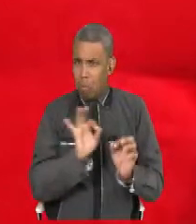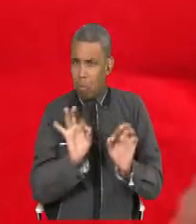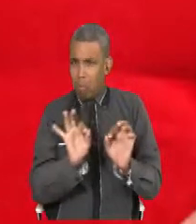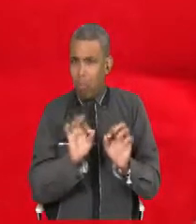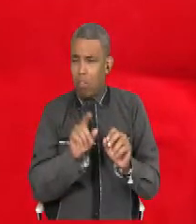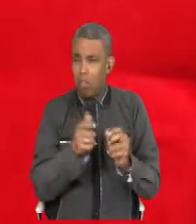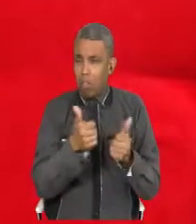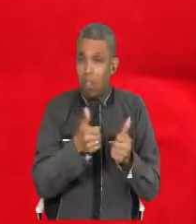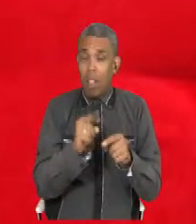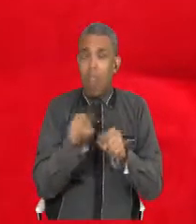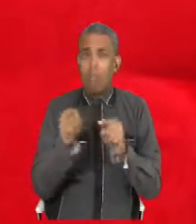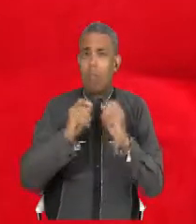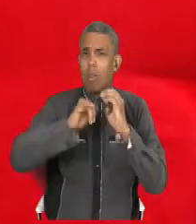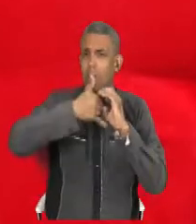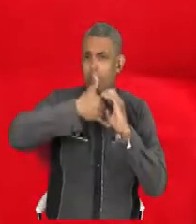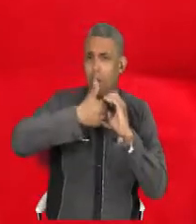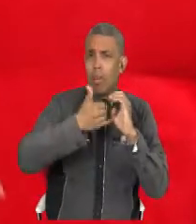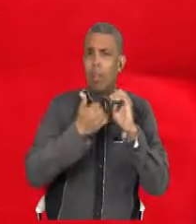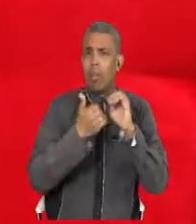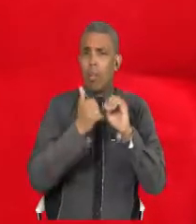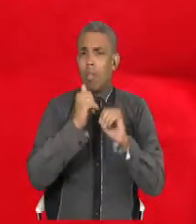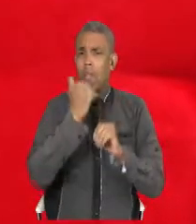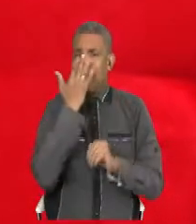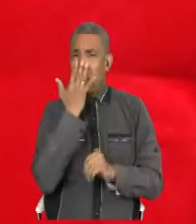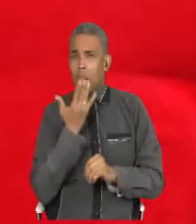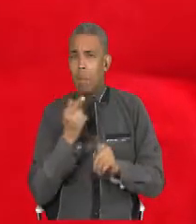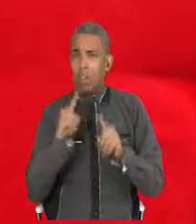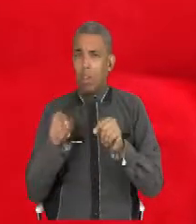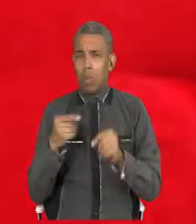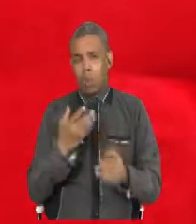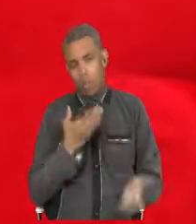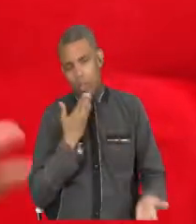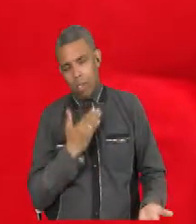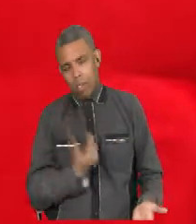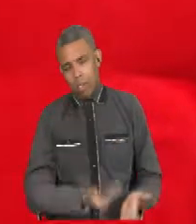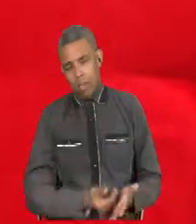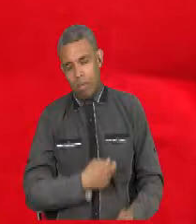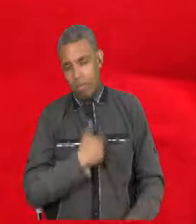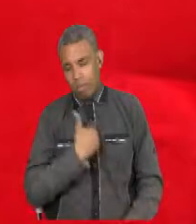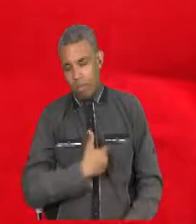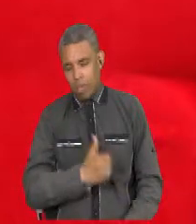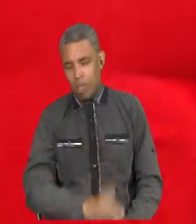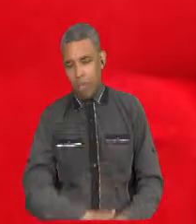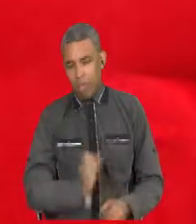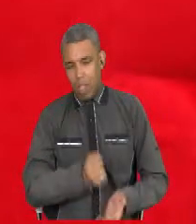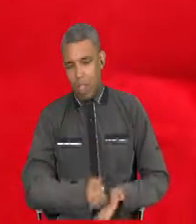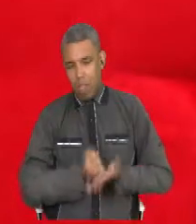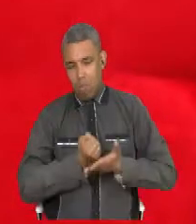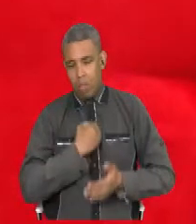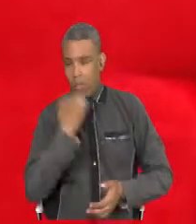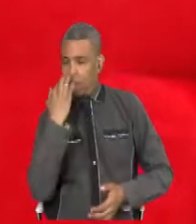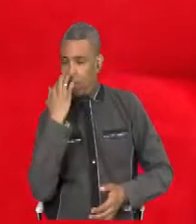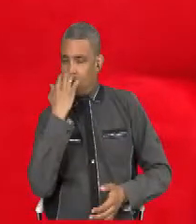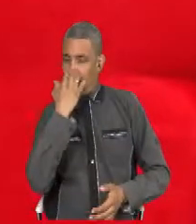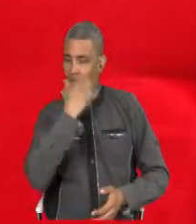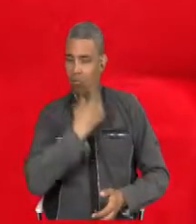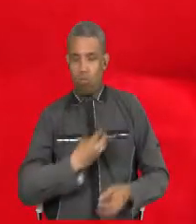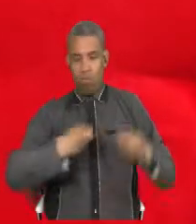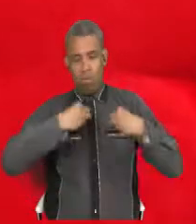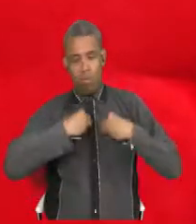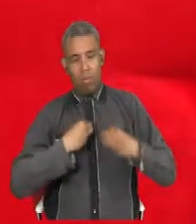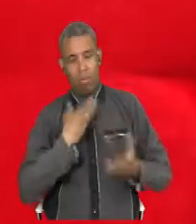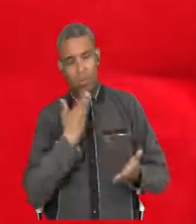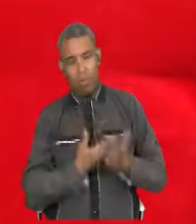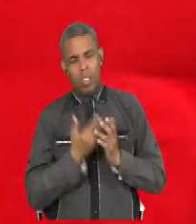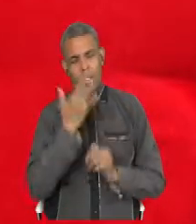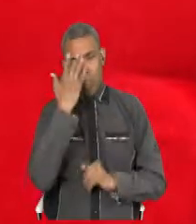el WhatsApp, nos dan las gracias, ay, que qué bueno que tengan estas opciones, que tengan estas ayuditas. ¿Por qué? Porque tengo